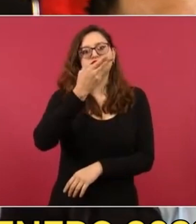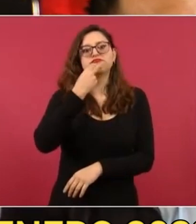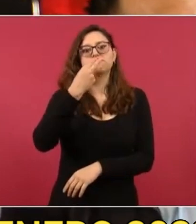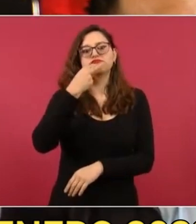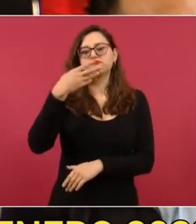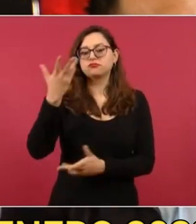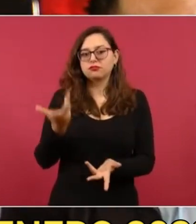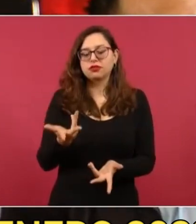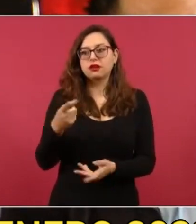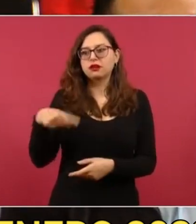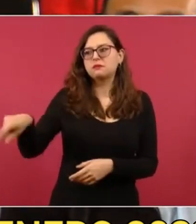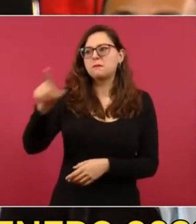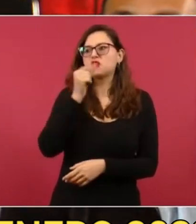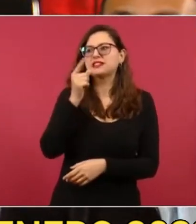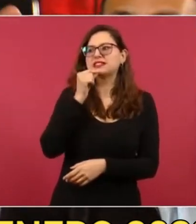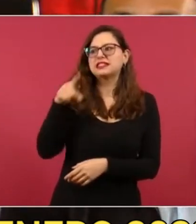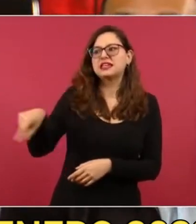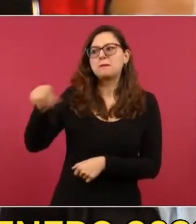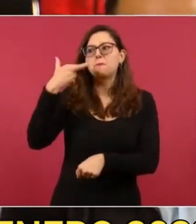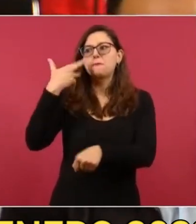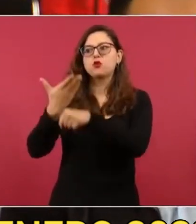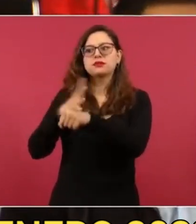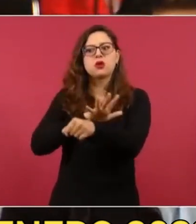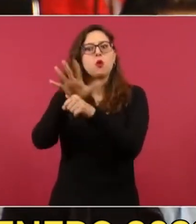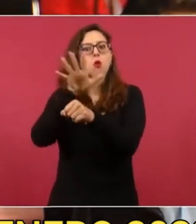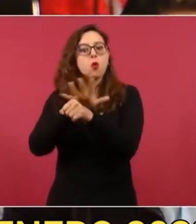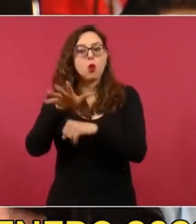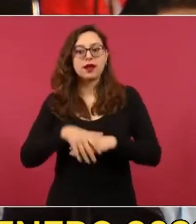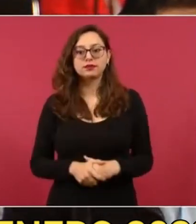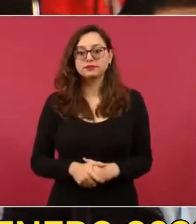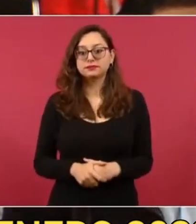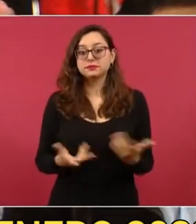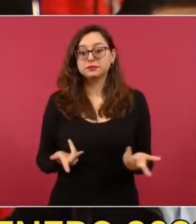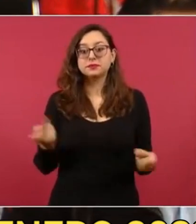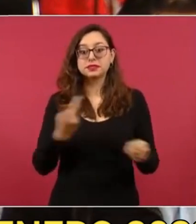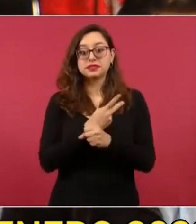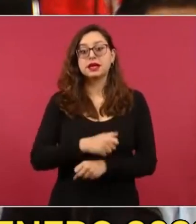tener? Porque ayer precisamente empezaba ya, bueno, hasta caricaturas